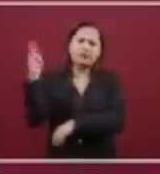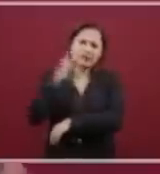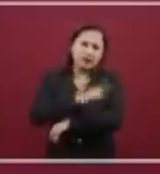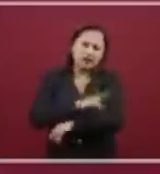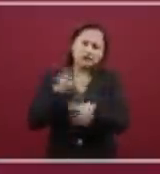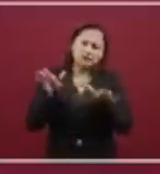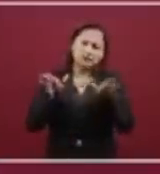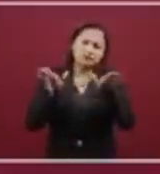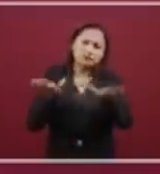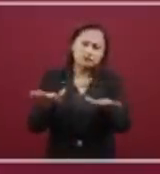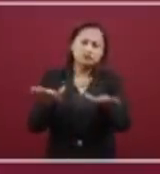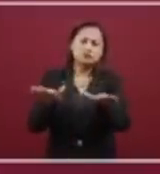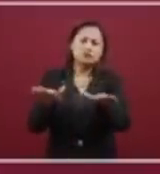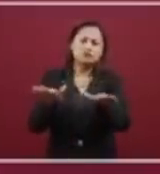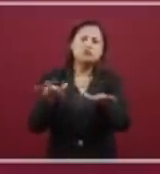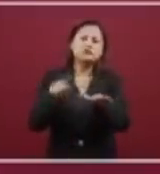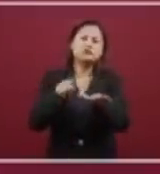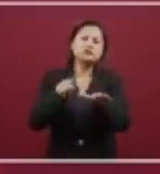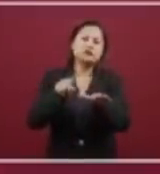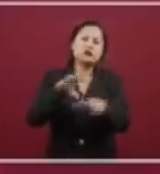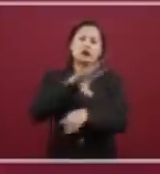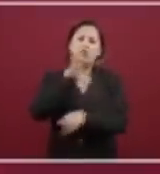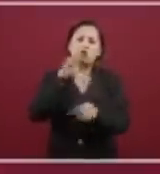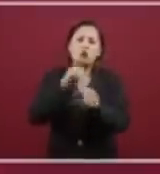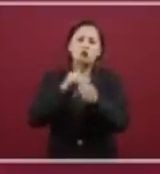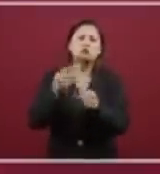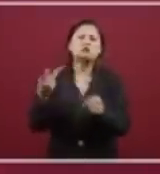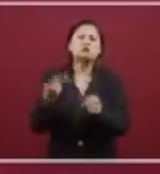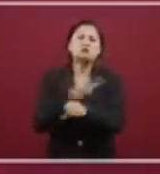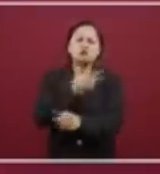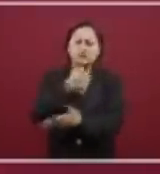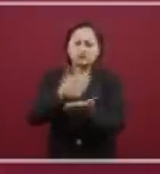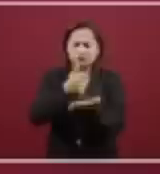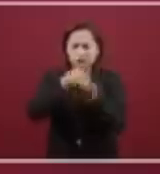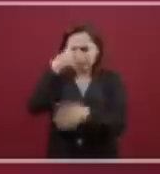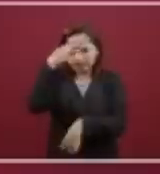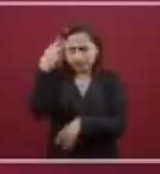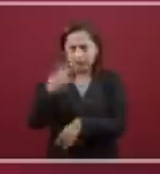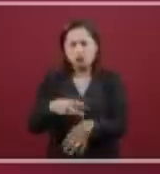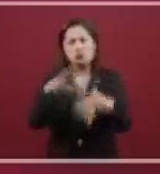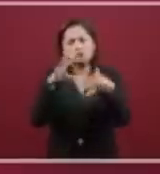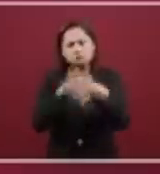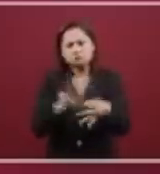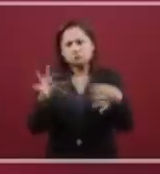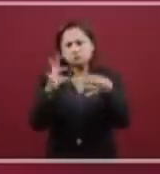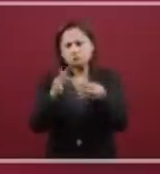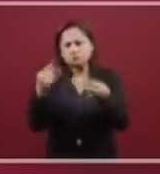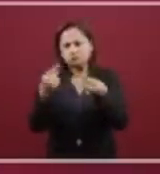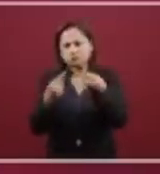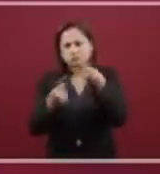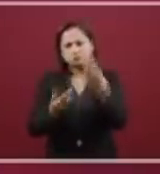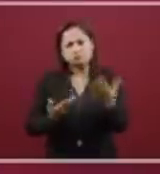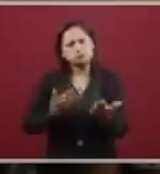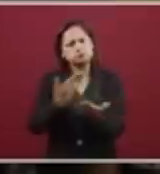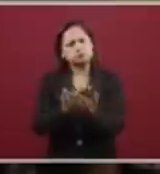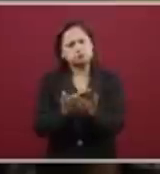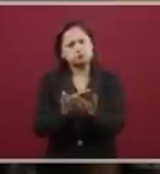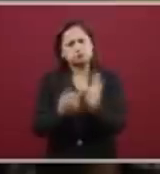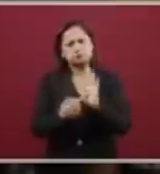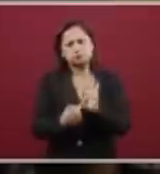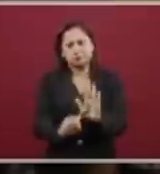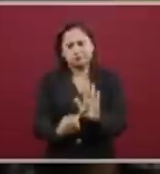sistema aeroportuario de la ciudad de mexico que se está proponiendo de modo que